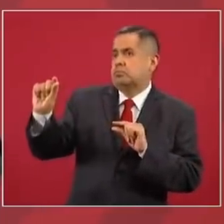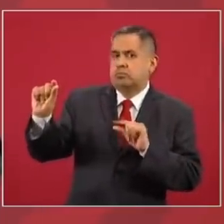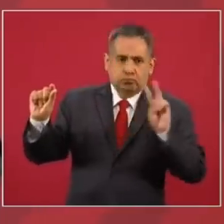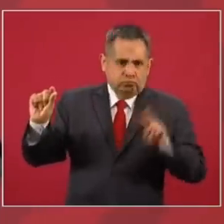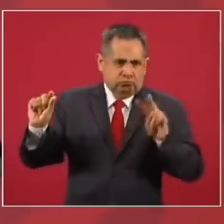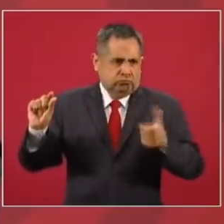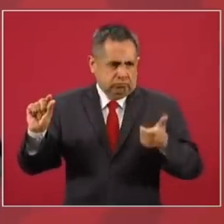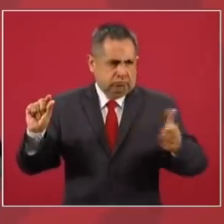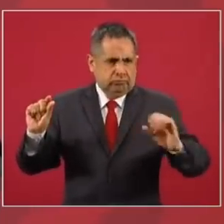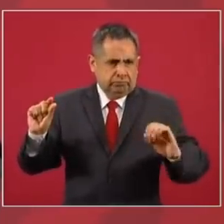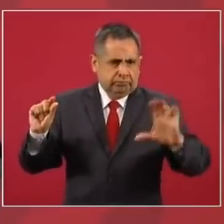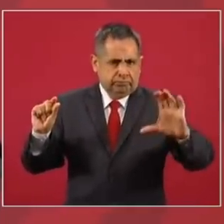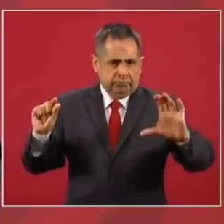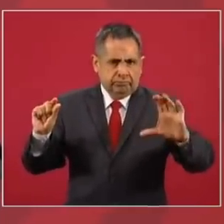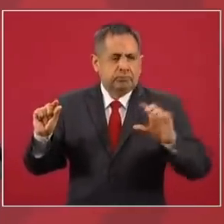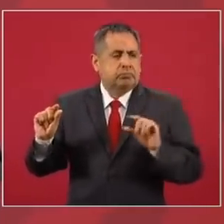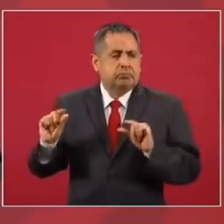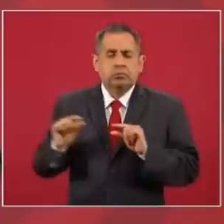para